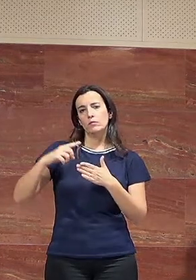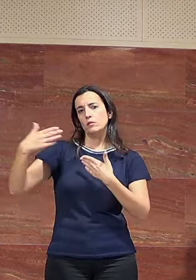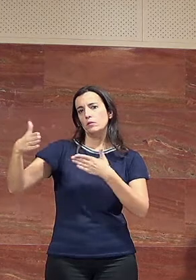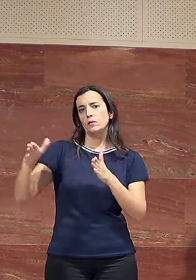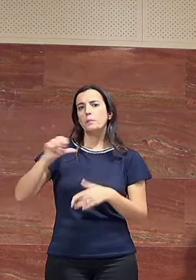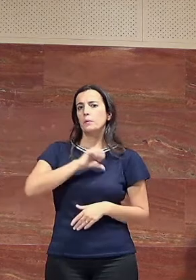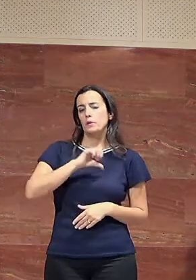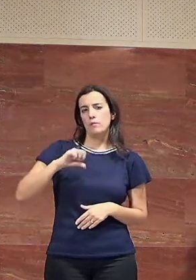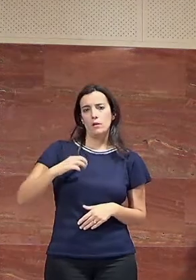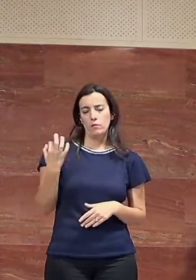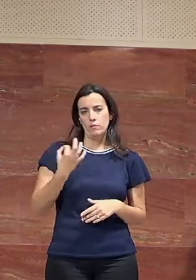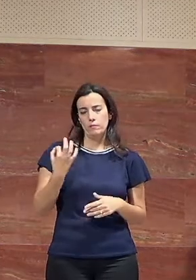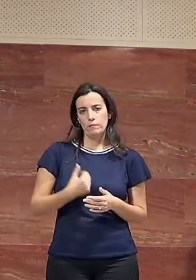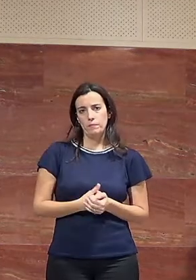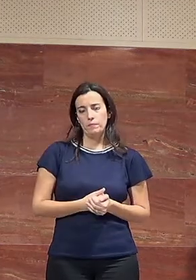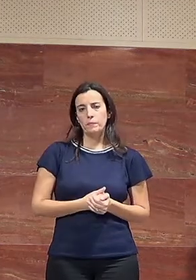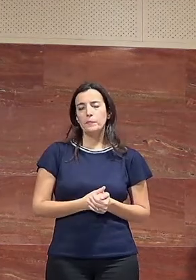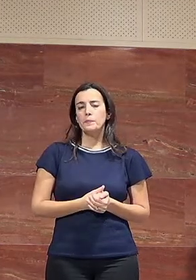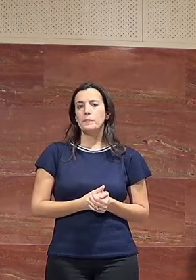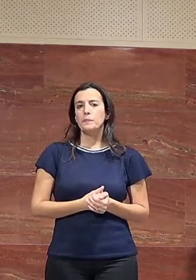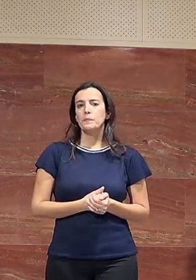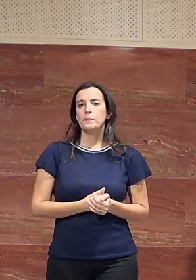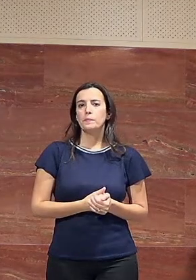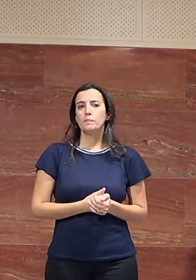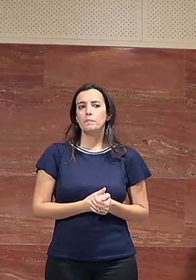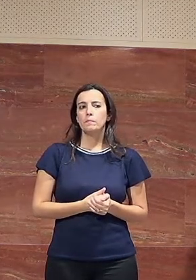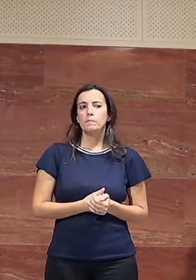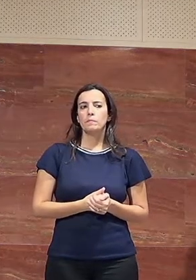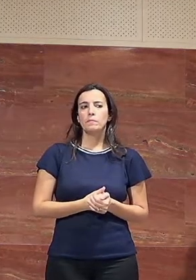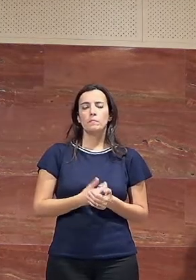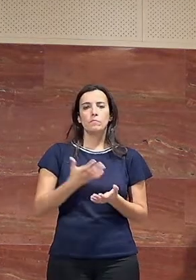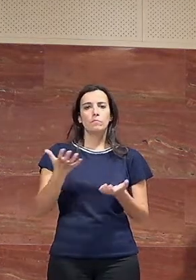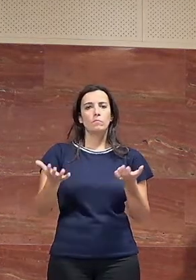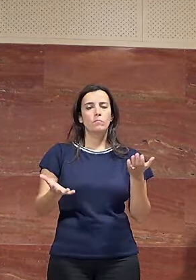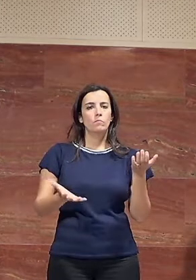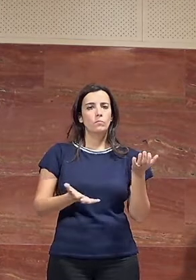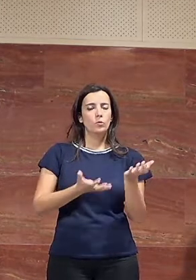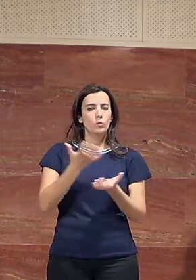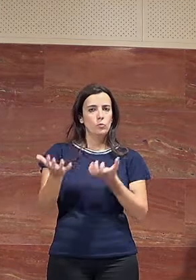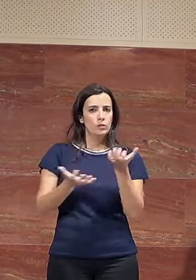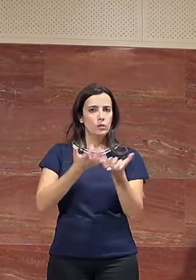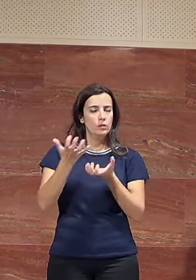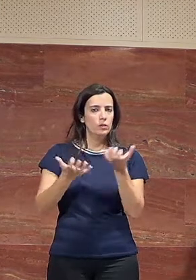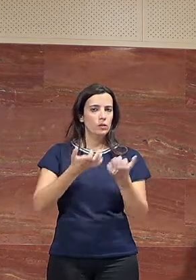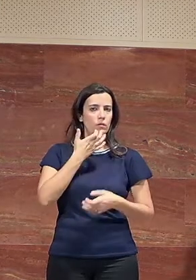privado. Privado. sí. Así hay la cocina o